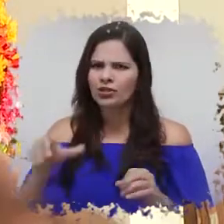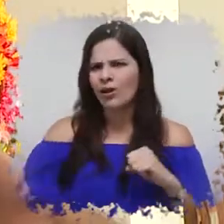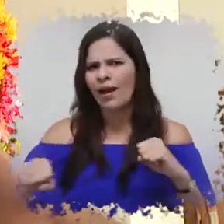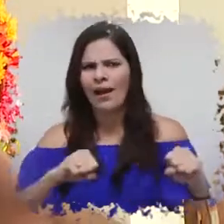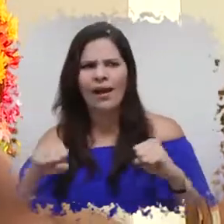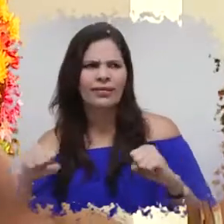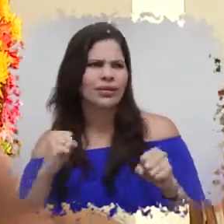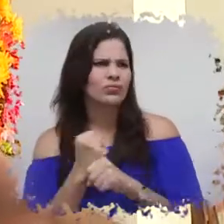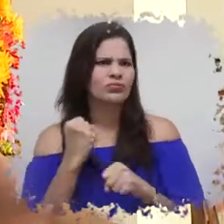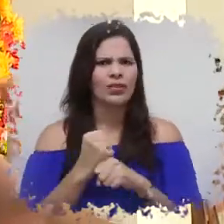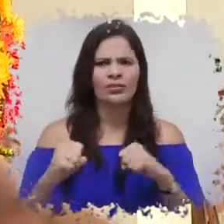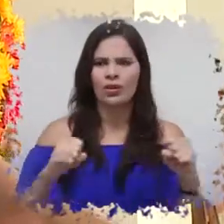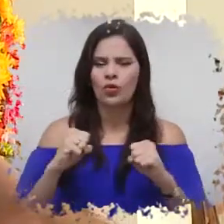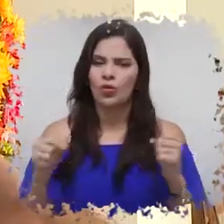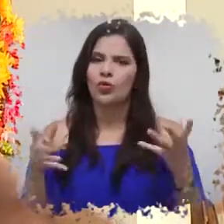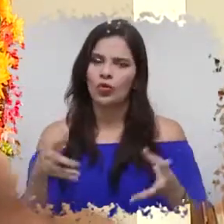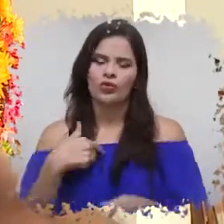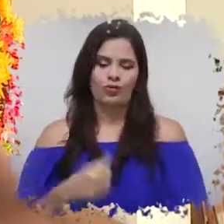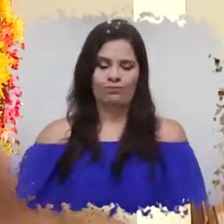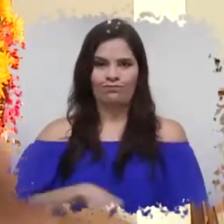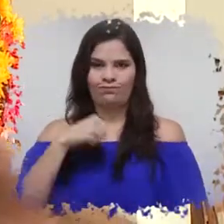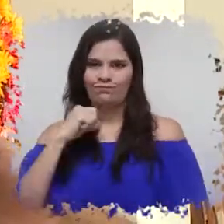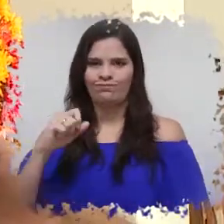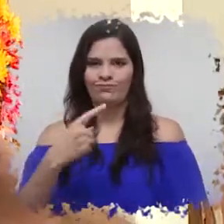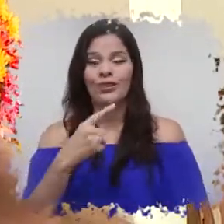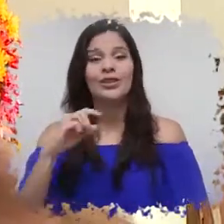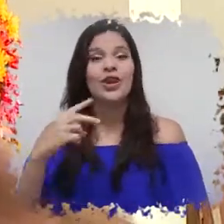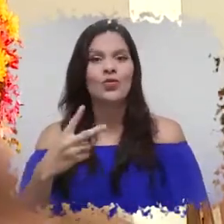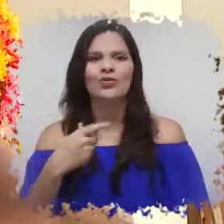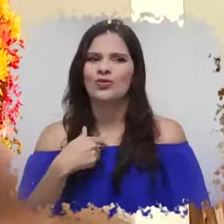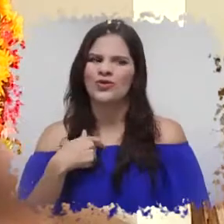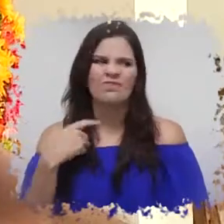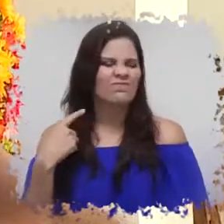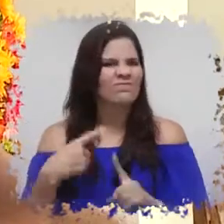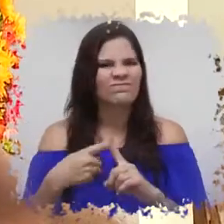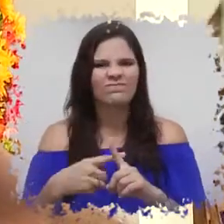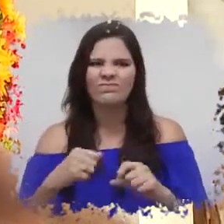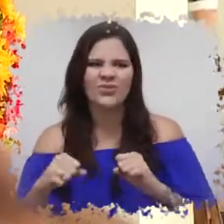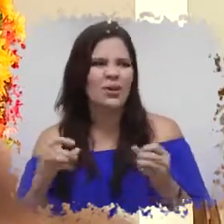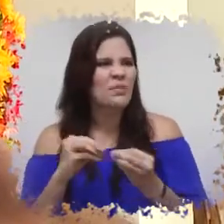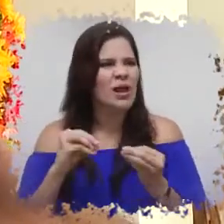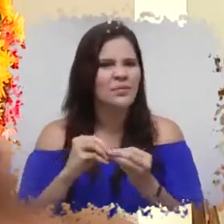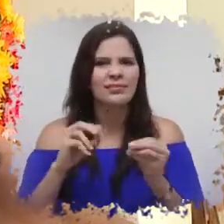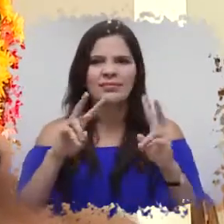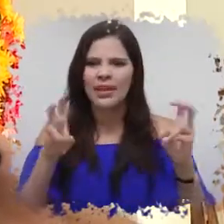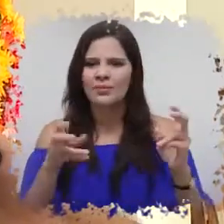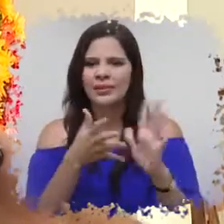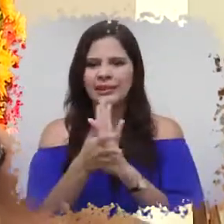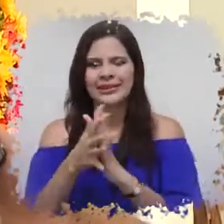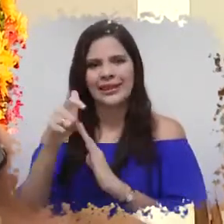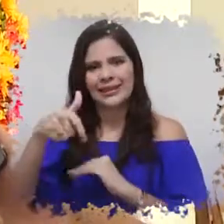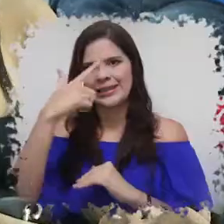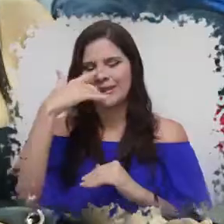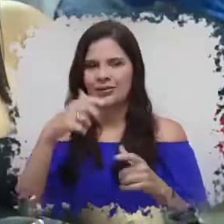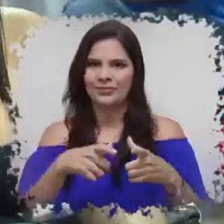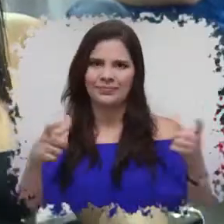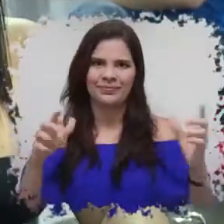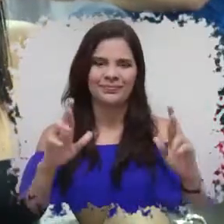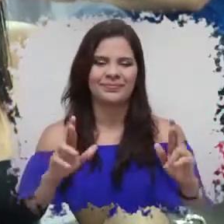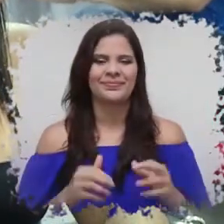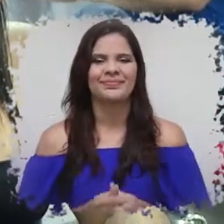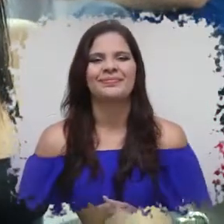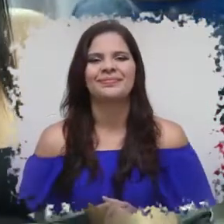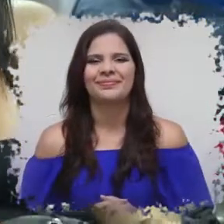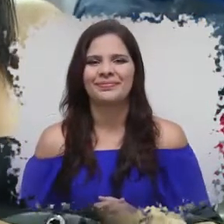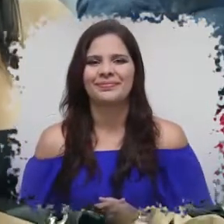personas haciendo esto acá me llena de orgullo primero, y segundo, me pone más retos de seguir trayendo temas para que esta ciudad siga creciendo. Este fue un